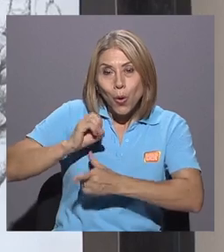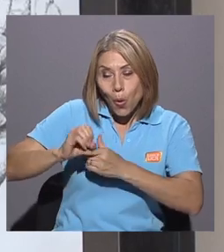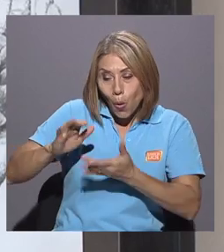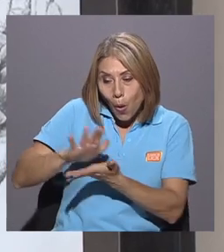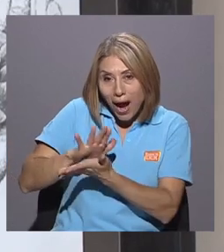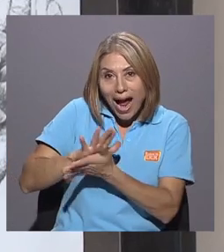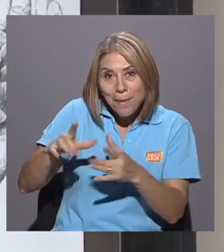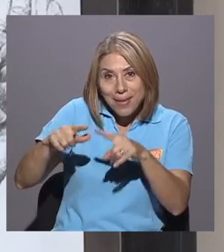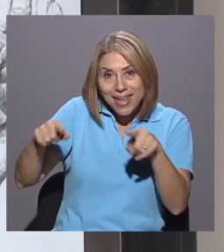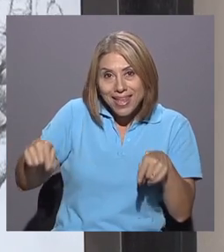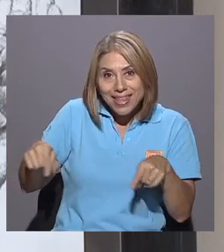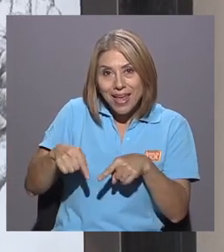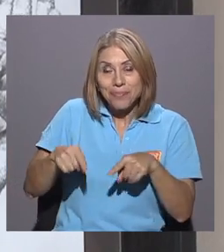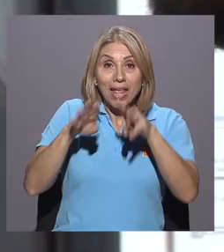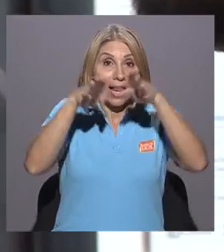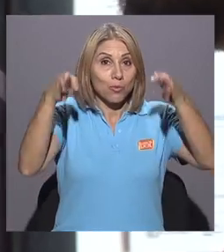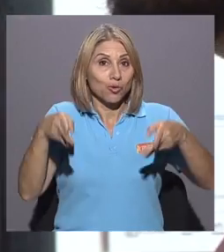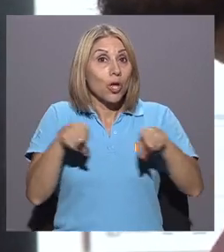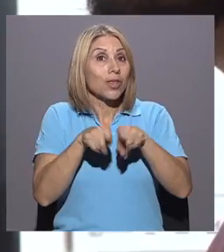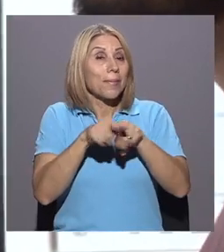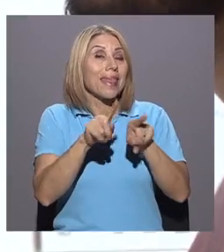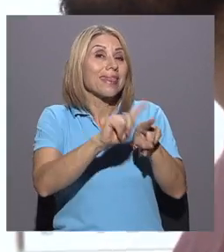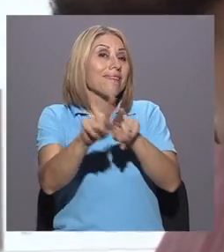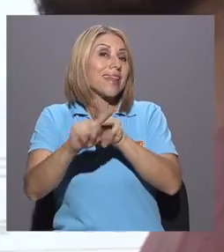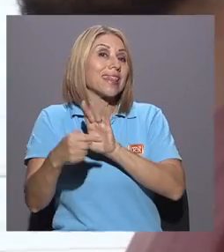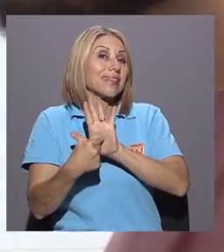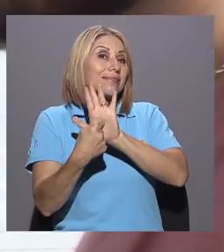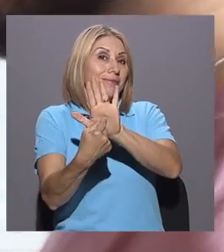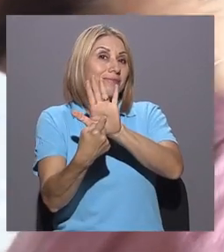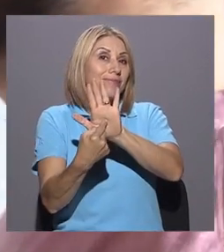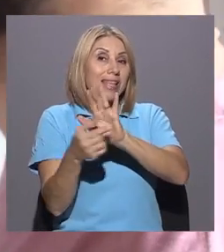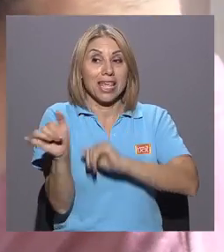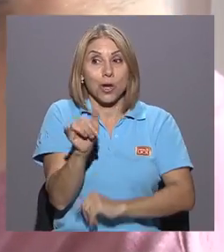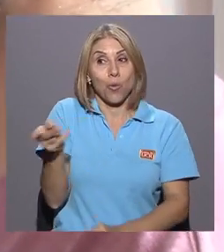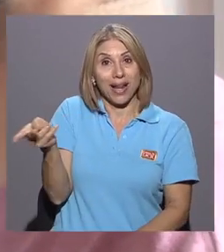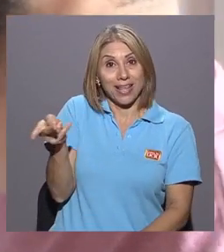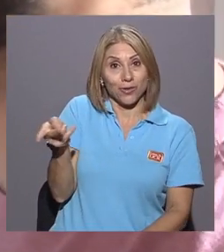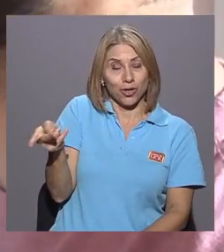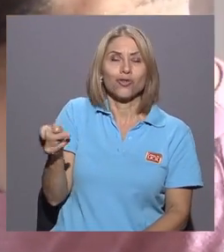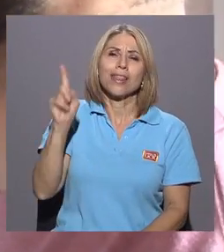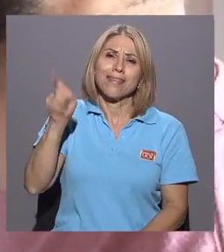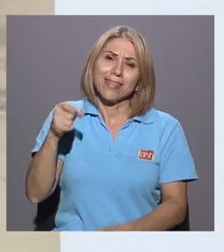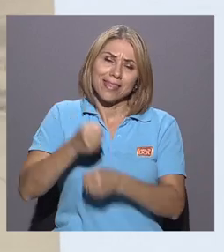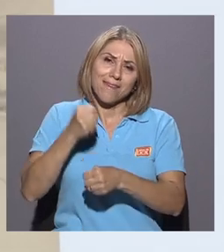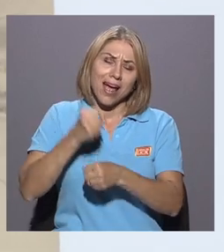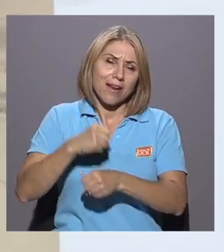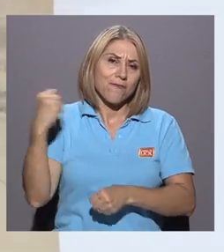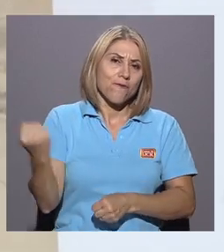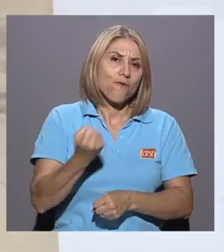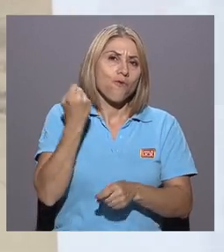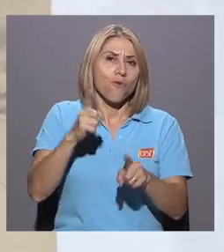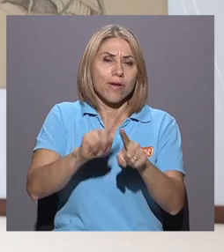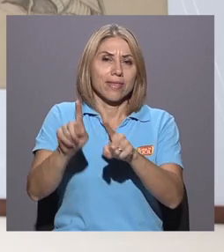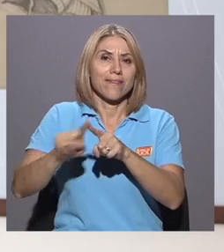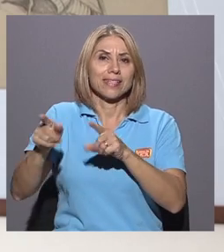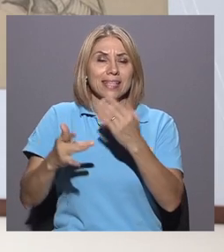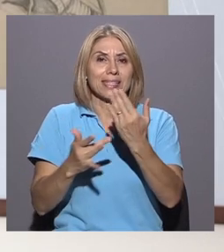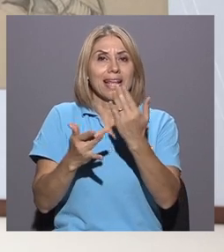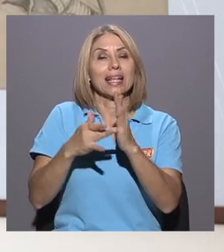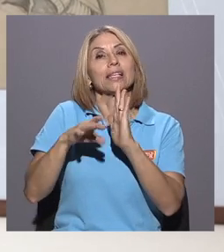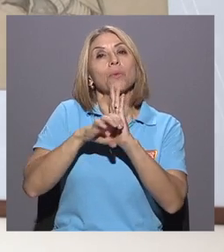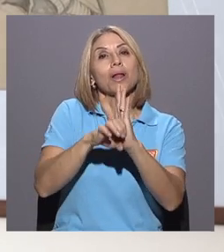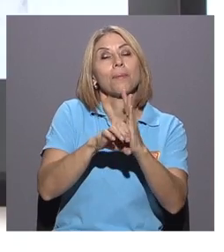las obras de otros estudiantes del curso, que al igual que María y Alonso tuvieron que trabajar fuertemente en diversas técnicas, entre